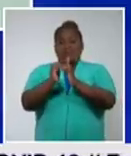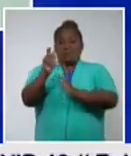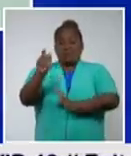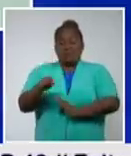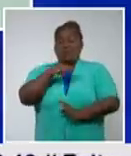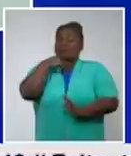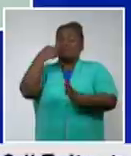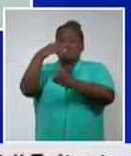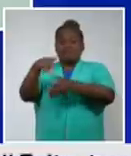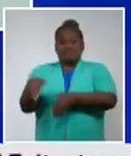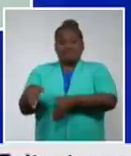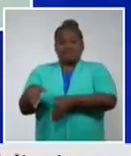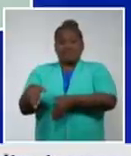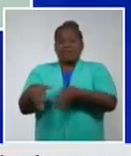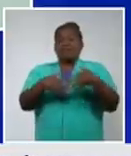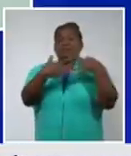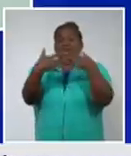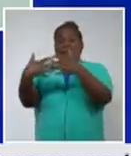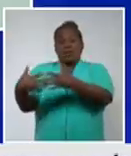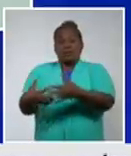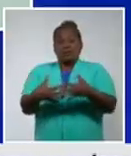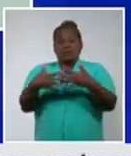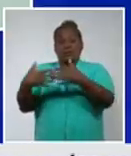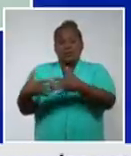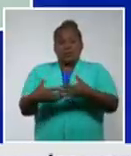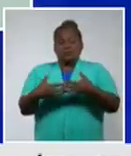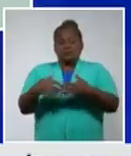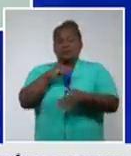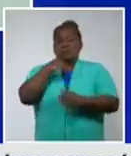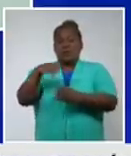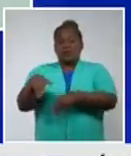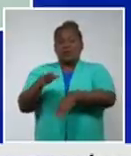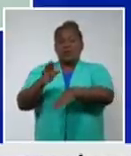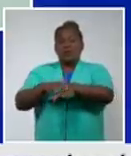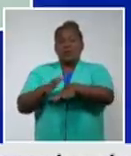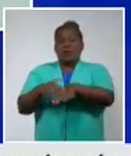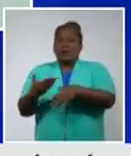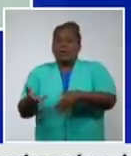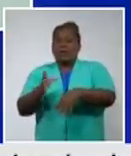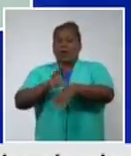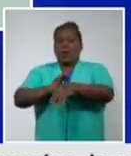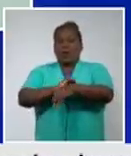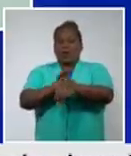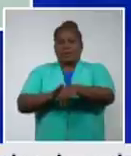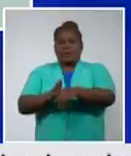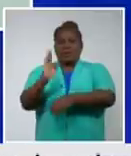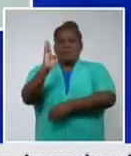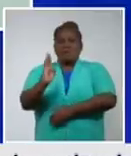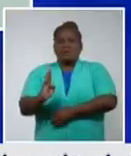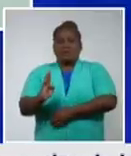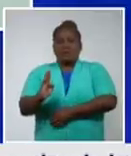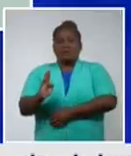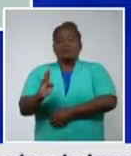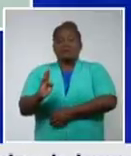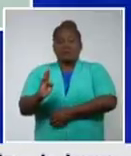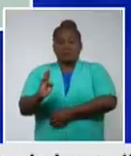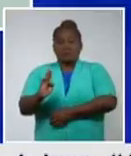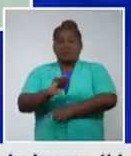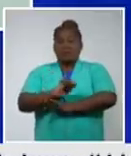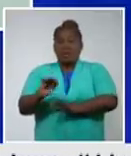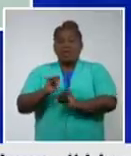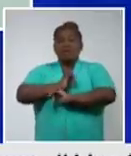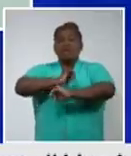vida en este país como consecuencia de la COVID. Brasil, que los reportajes que se